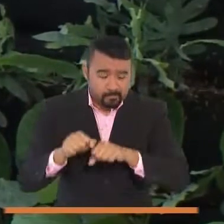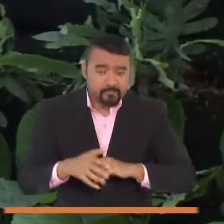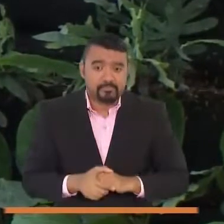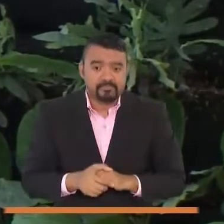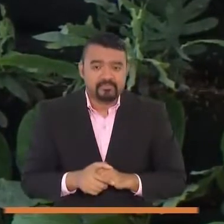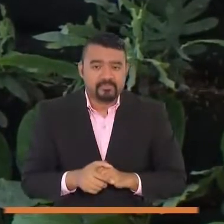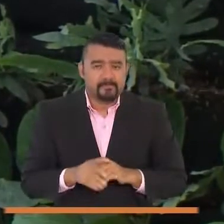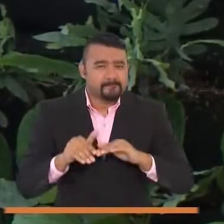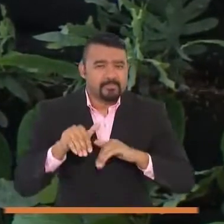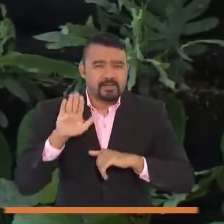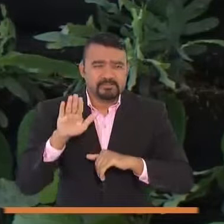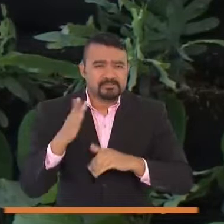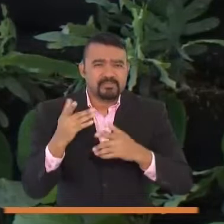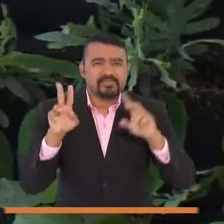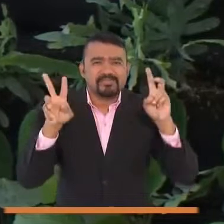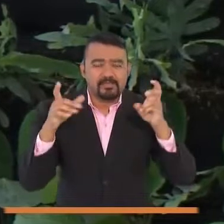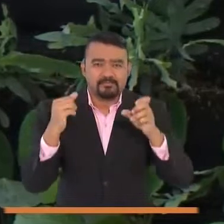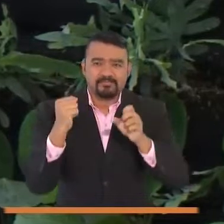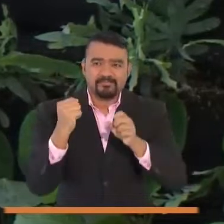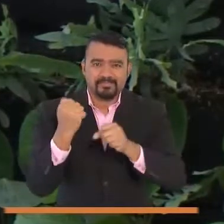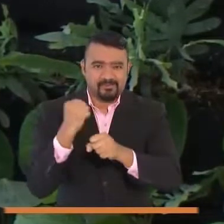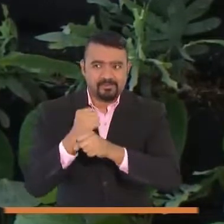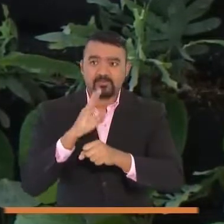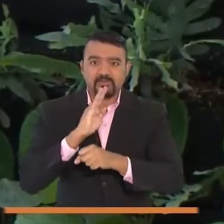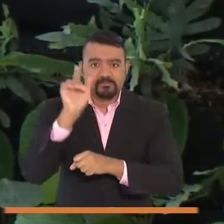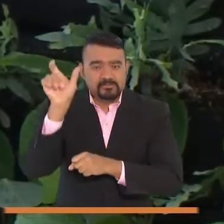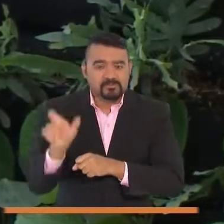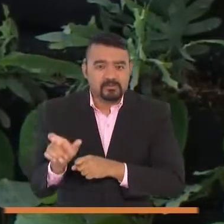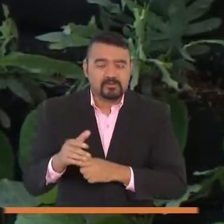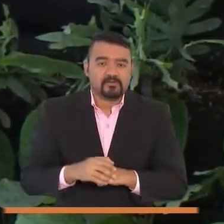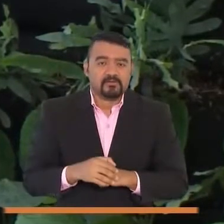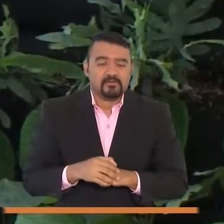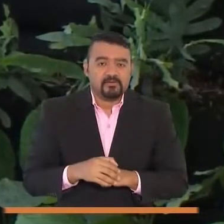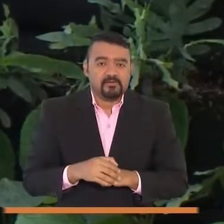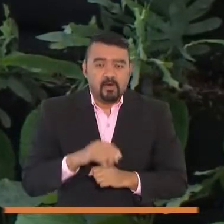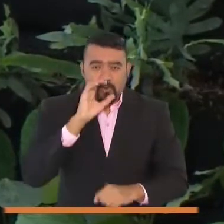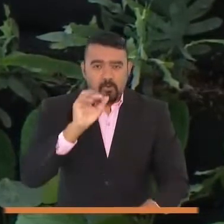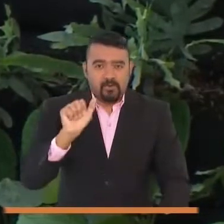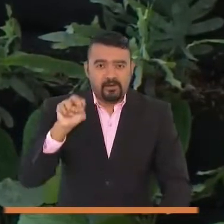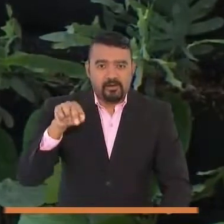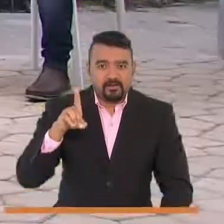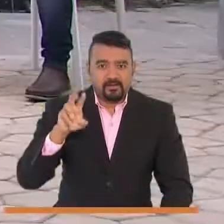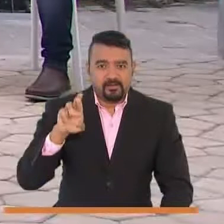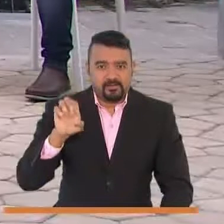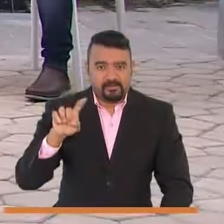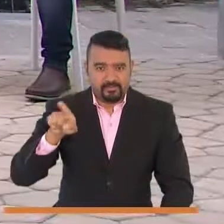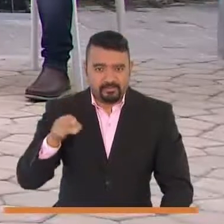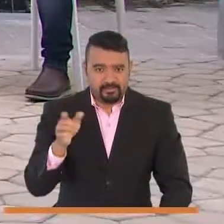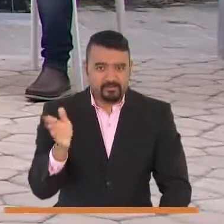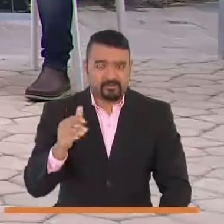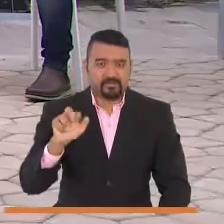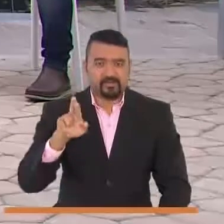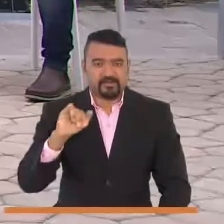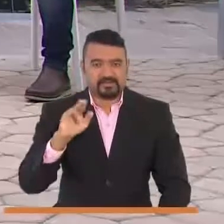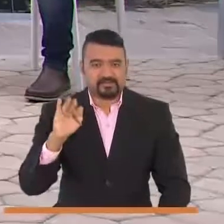especial a la Secretaría de Obras Públicas del municipio en cabeza de su secretario Andrés Aristizábal. Saludamos al